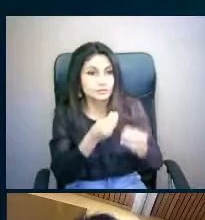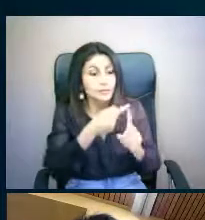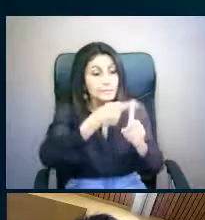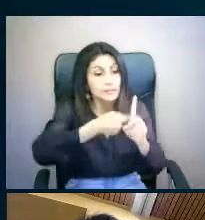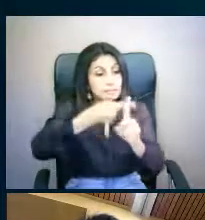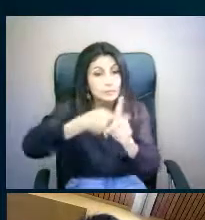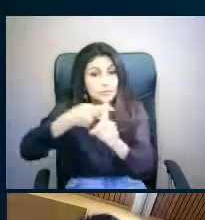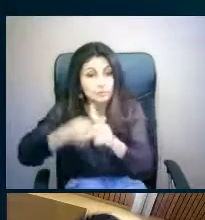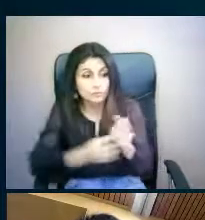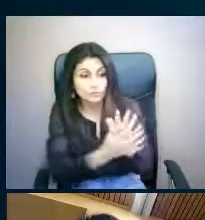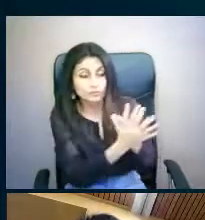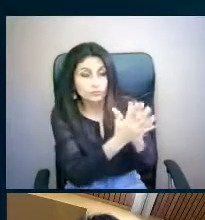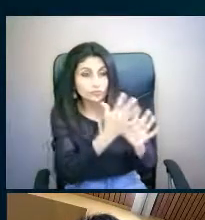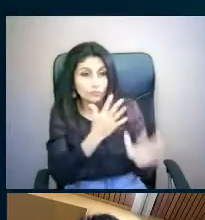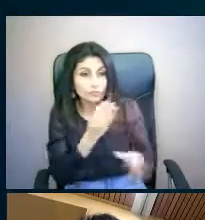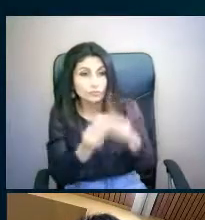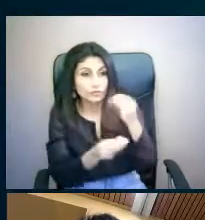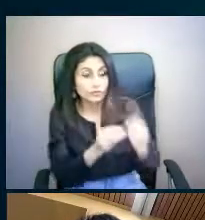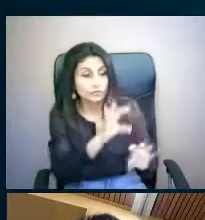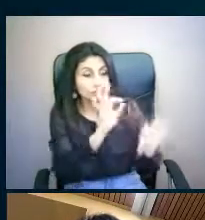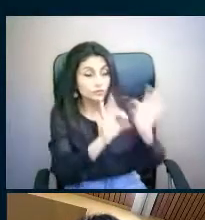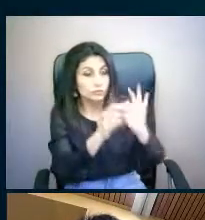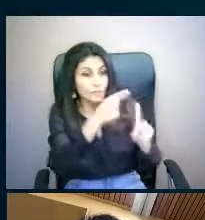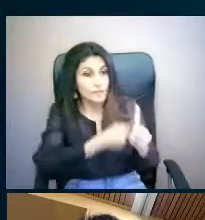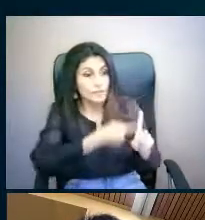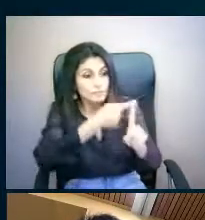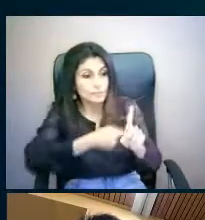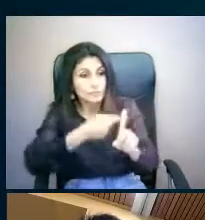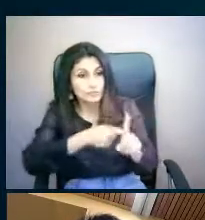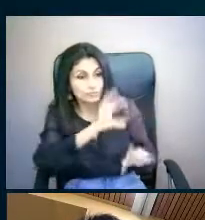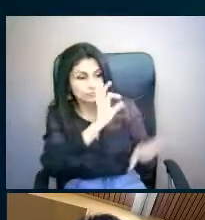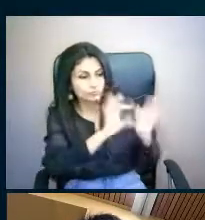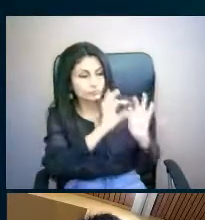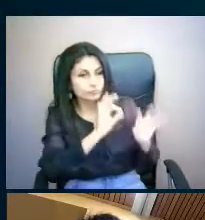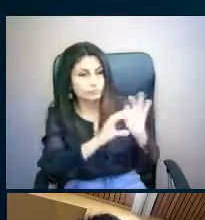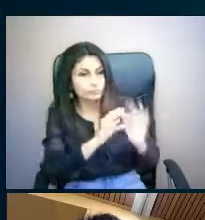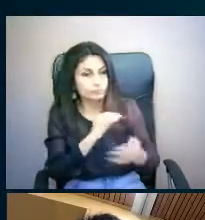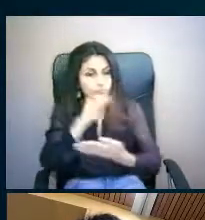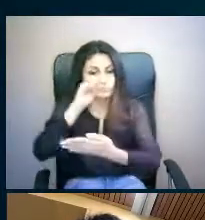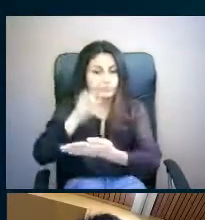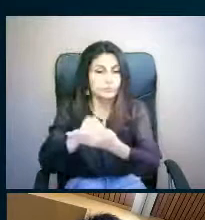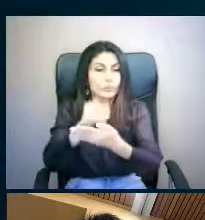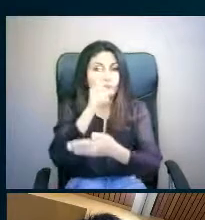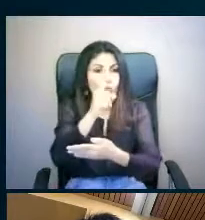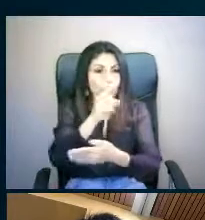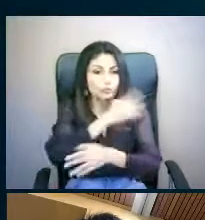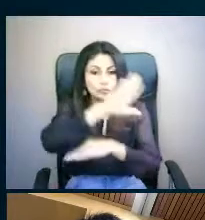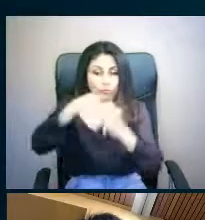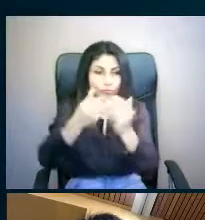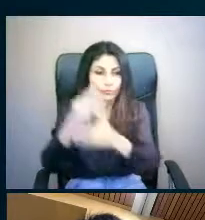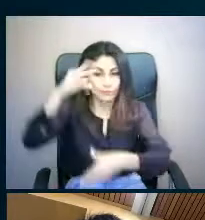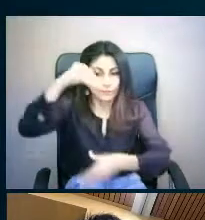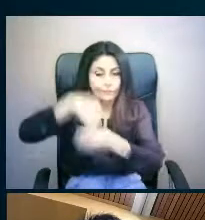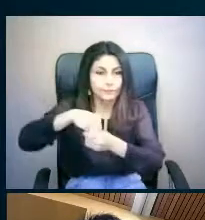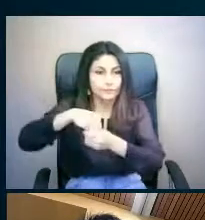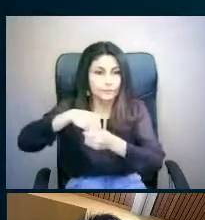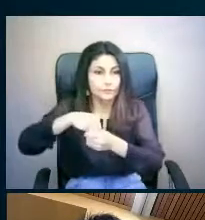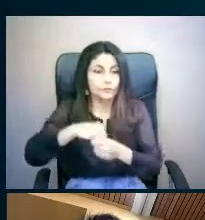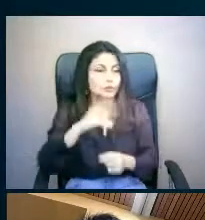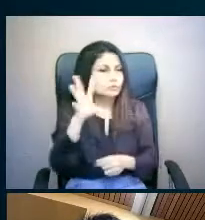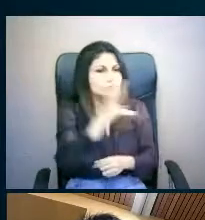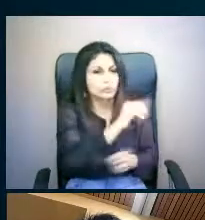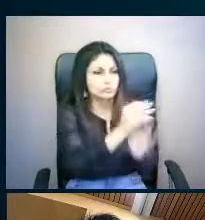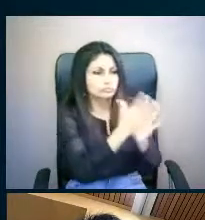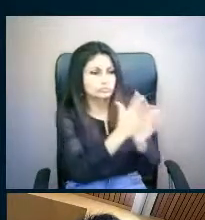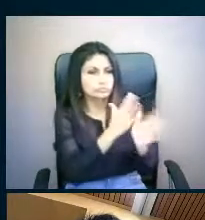mensualizados, lo que se hace es que se extrae cada uno de los archivos mensuales y se consolida en un solo archivo. Todos estos archivos se guardarán